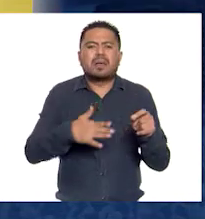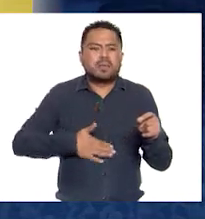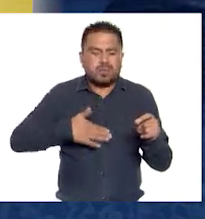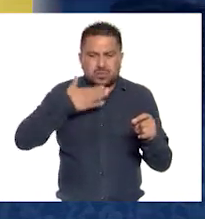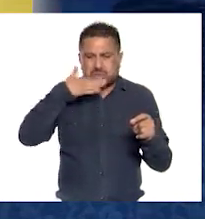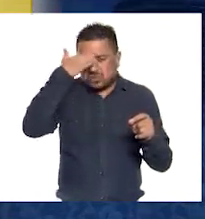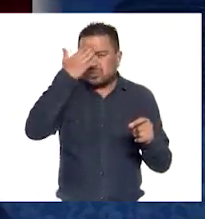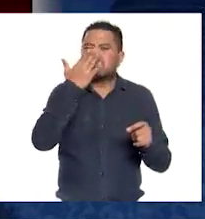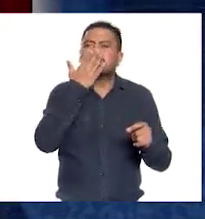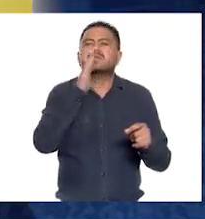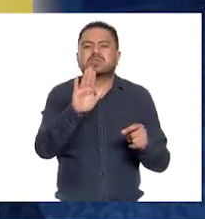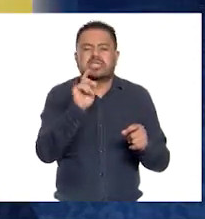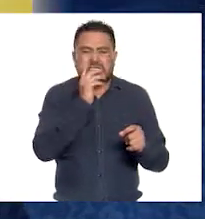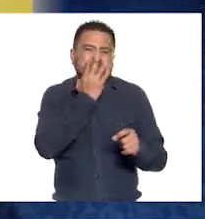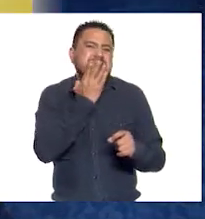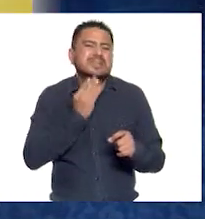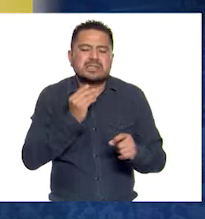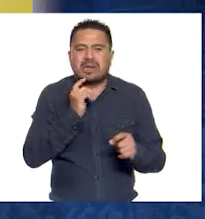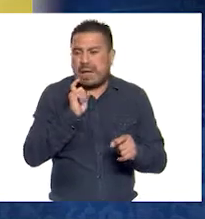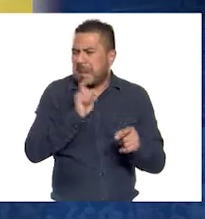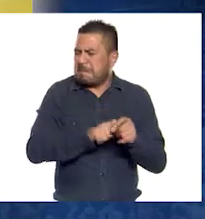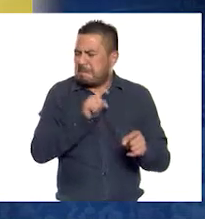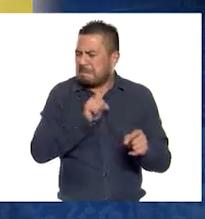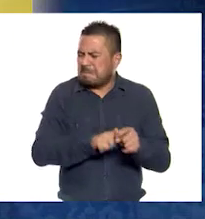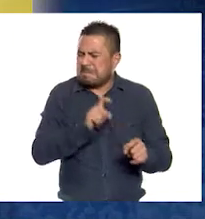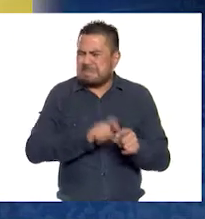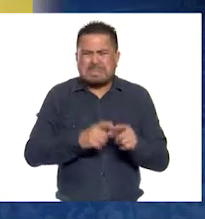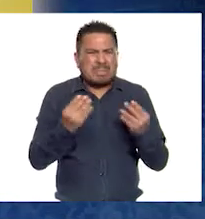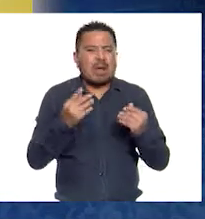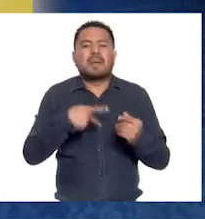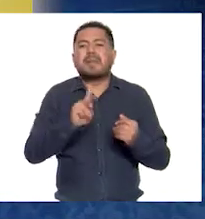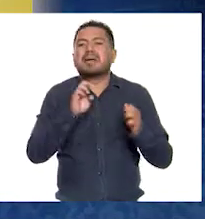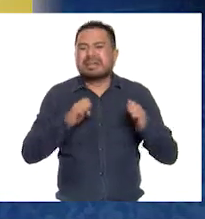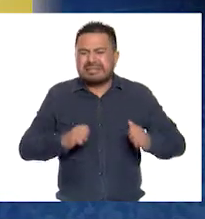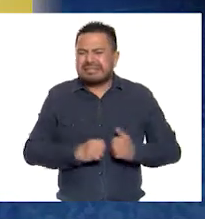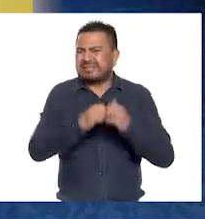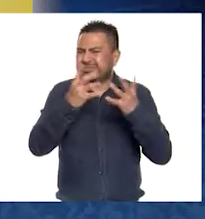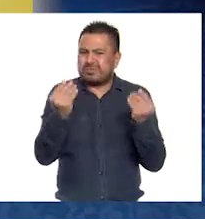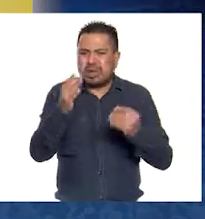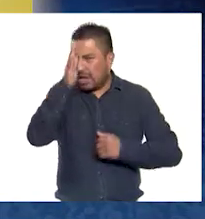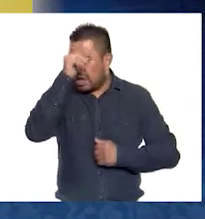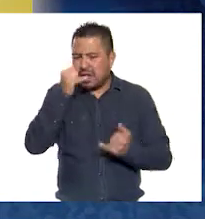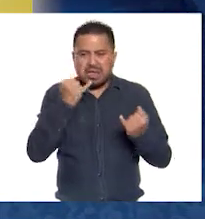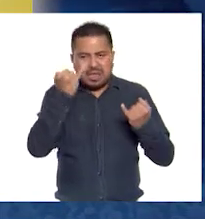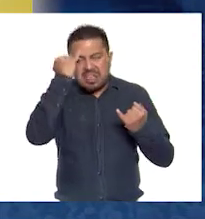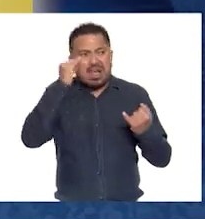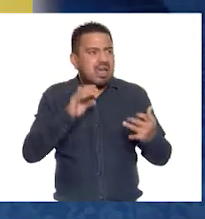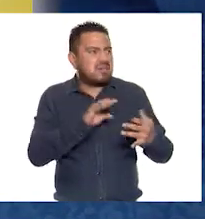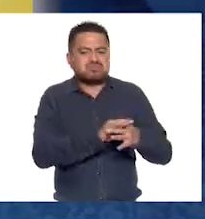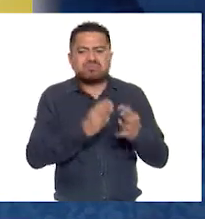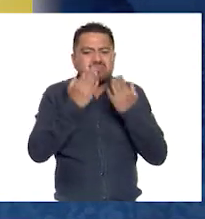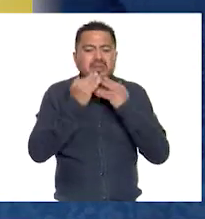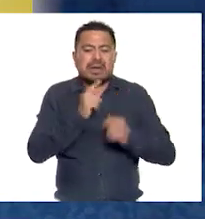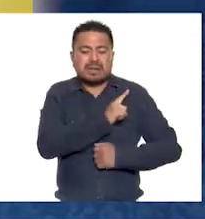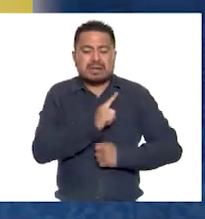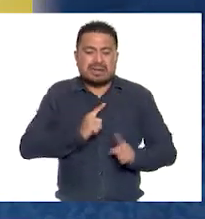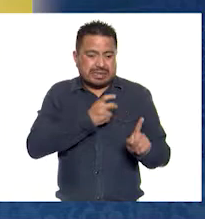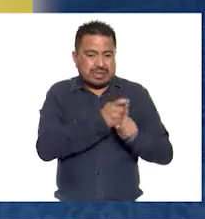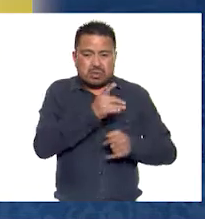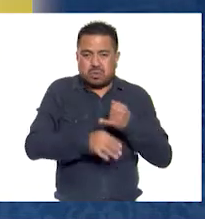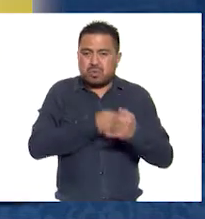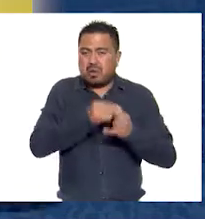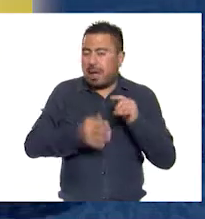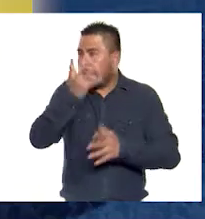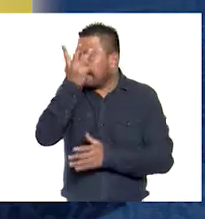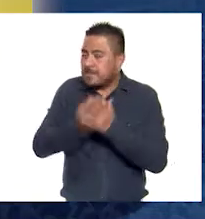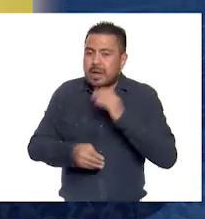musulmanes. Tuvo muchos seguidores, pero también enemigos que no estaban de acuerdo con sus ideas. Debido a estos últimos, huyó